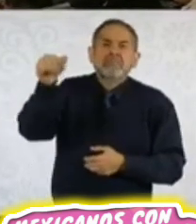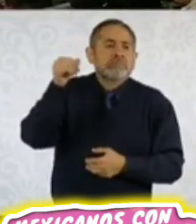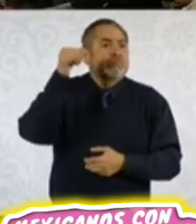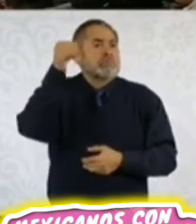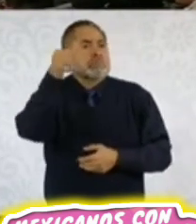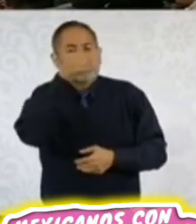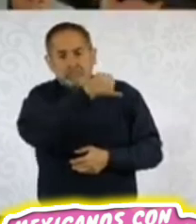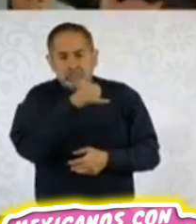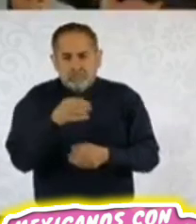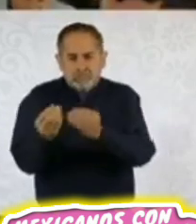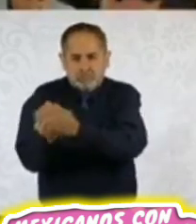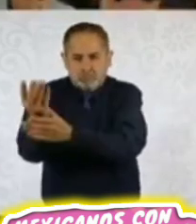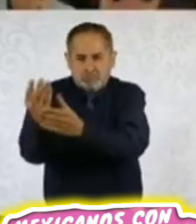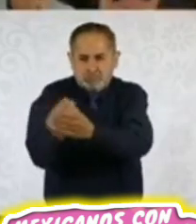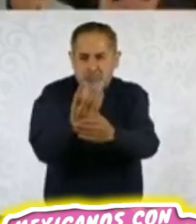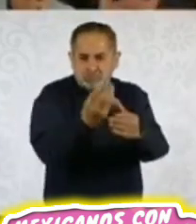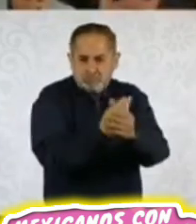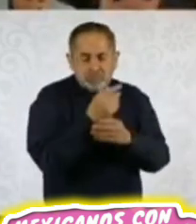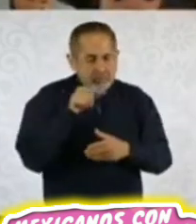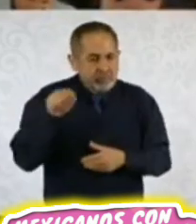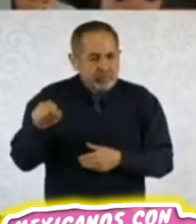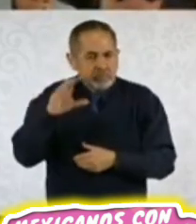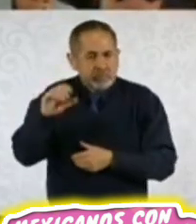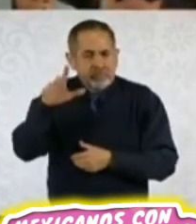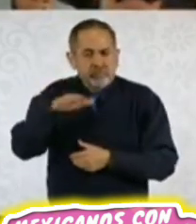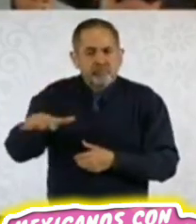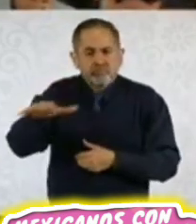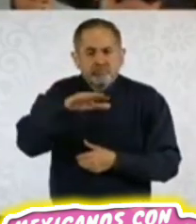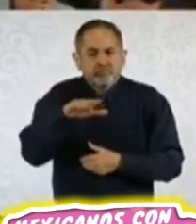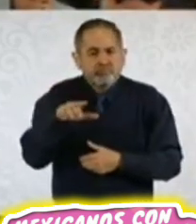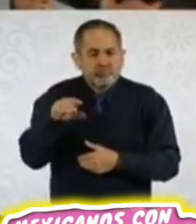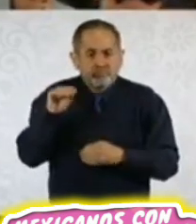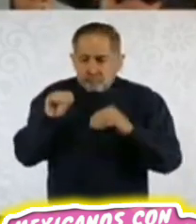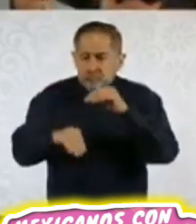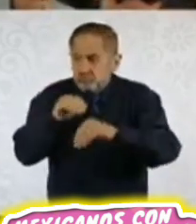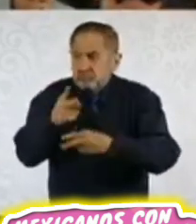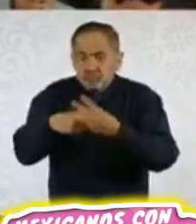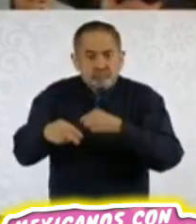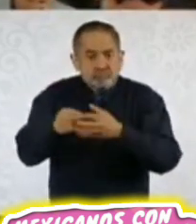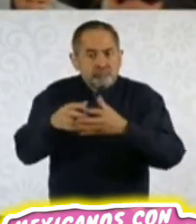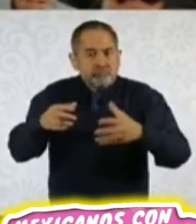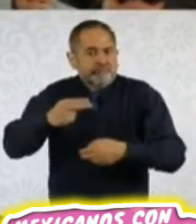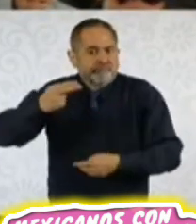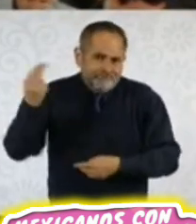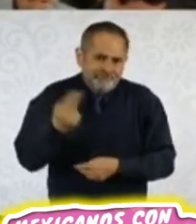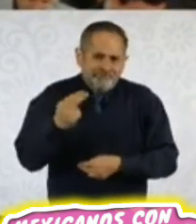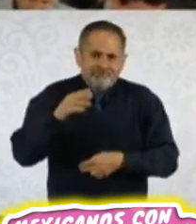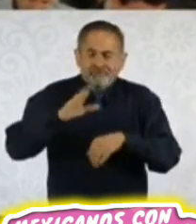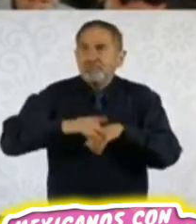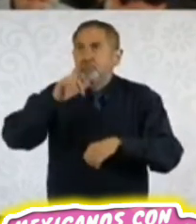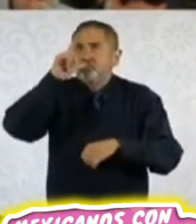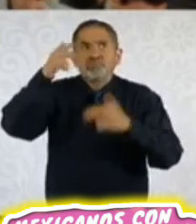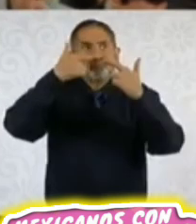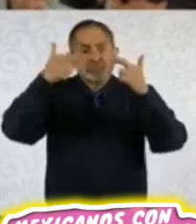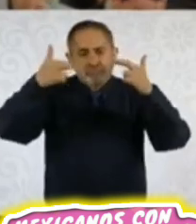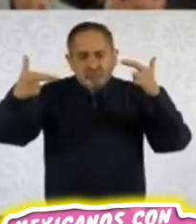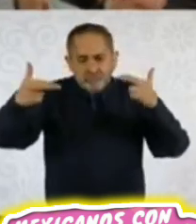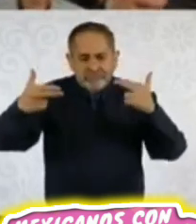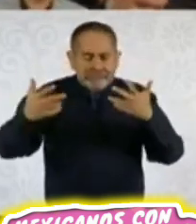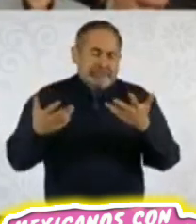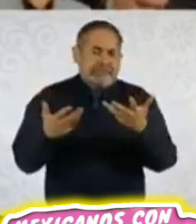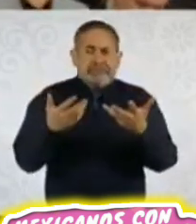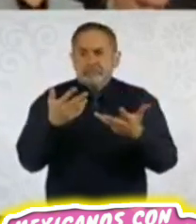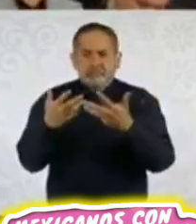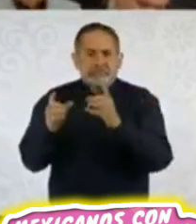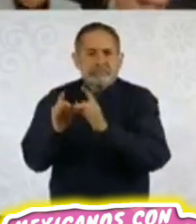digamos nuevas se han ha ido aumentando la demanda de luz y han provocado de alguna manera pues